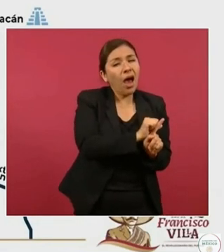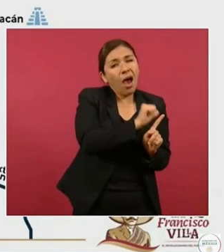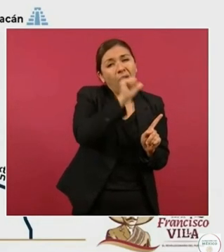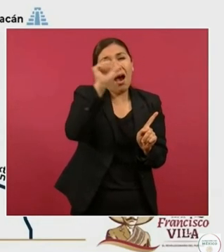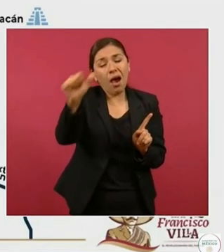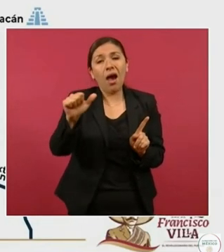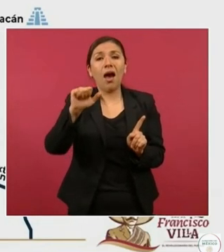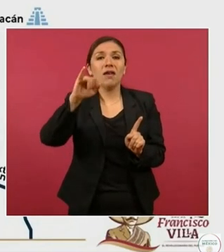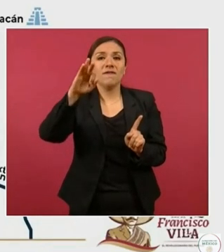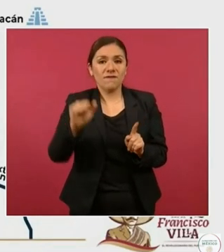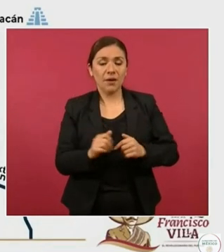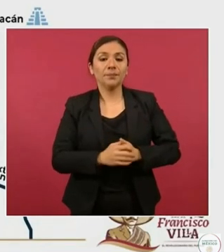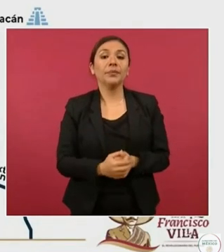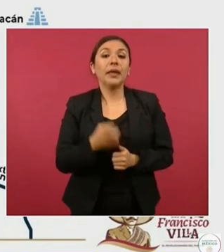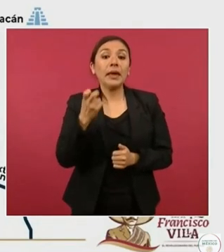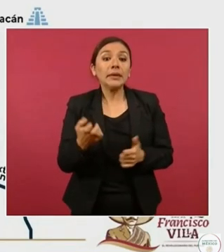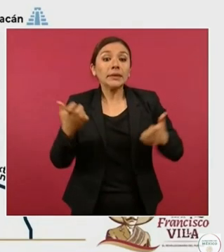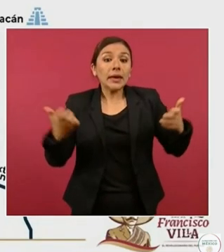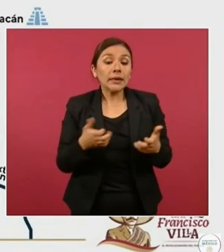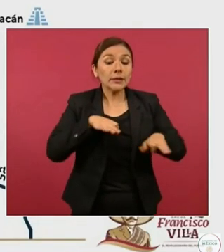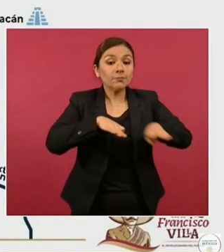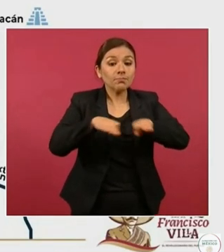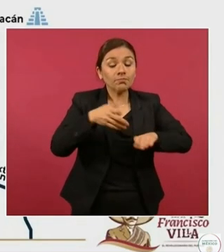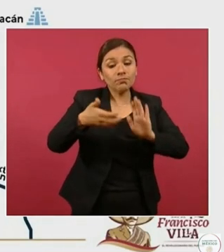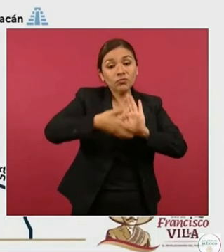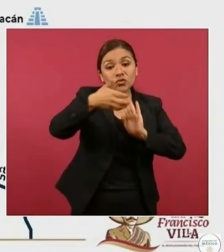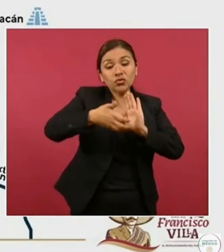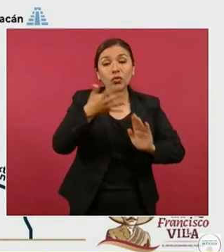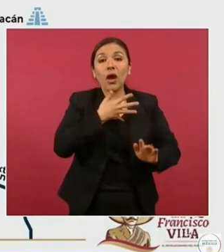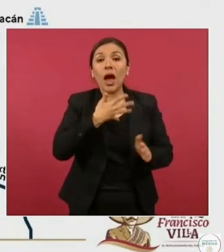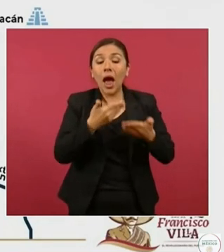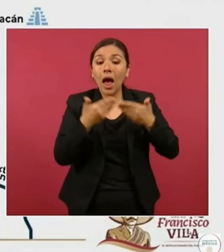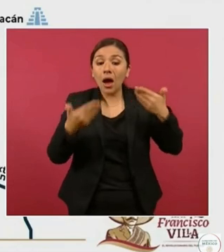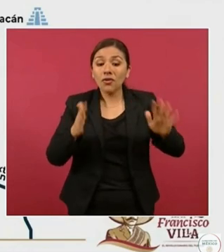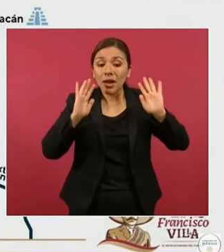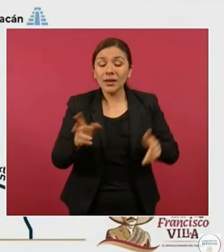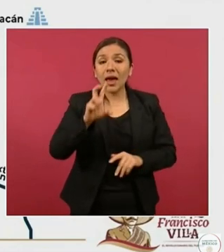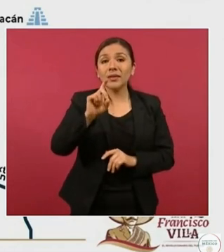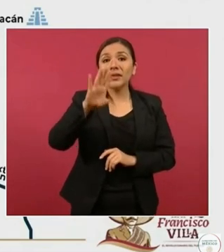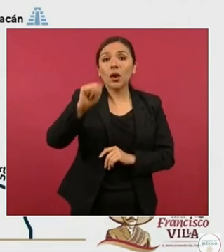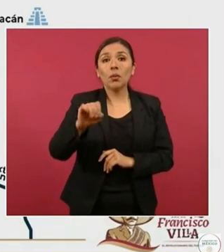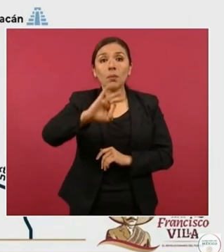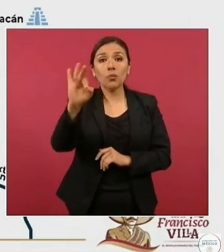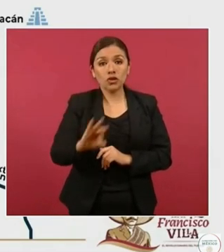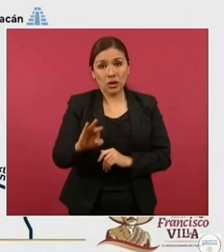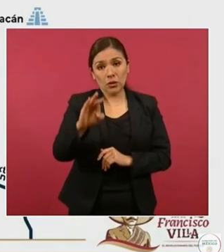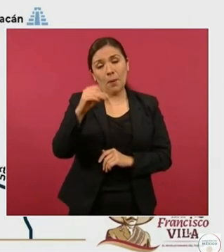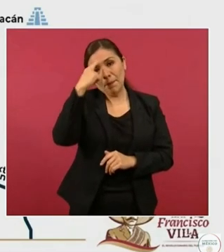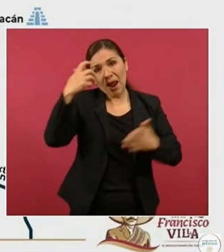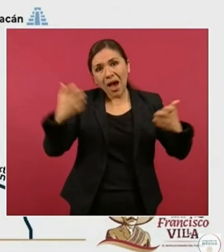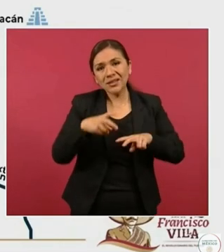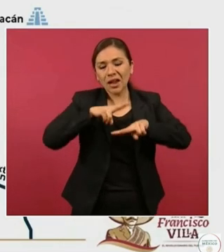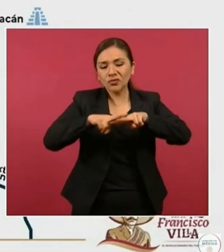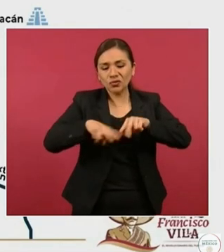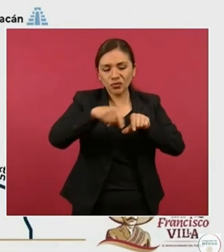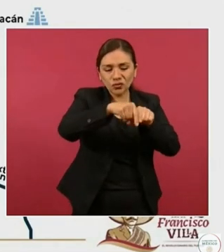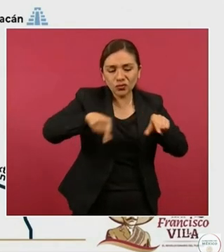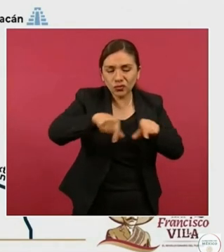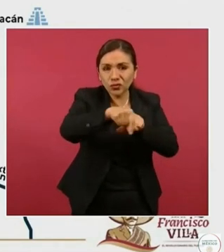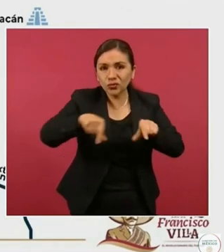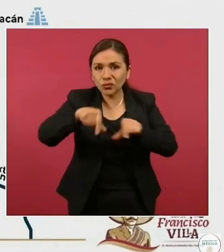directamente al AIFA. El avance que tenemos en la obra es de 39% en 10 frentes en el armado de vía